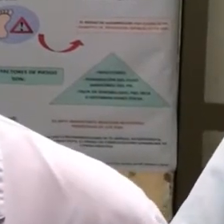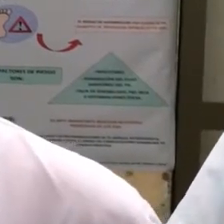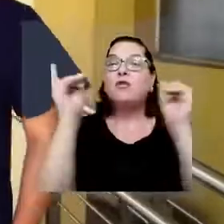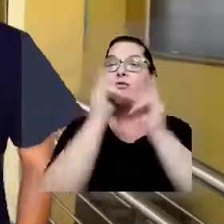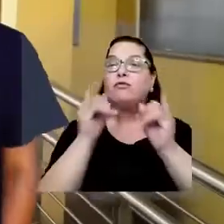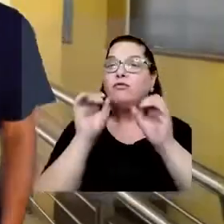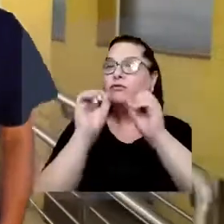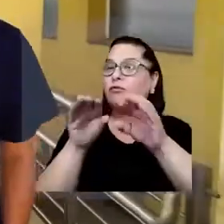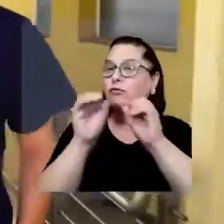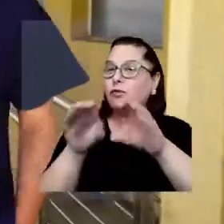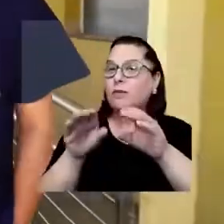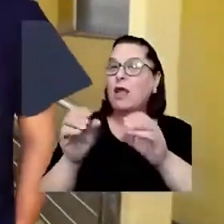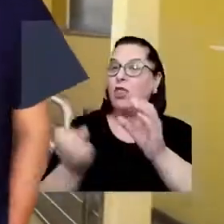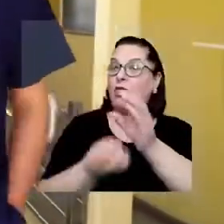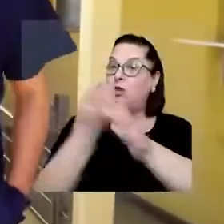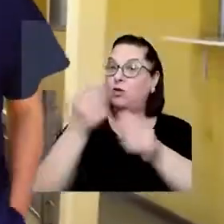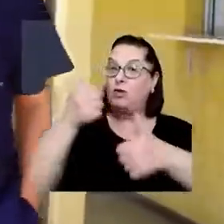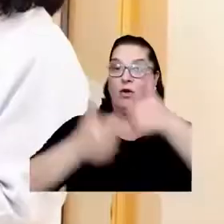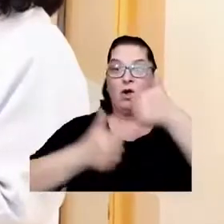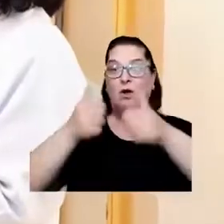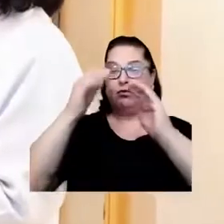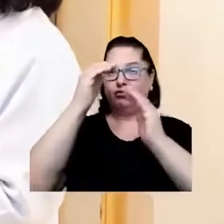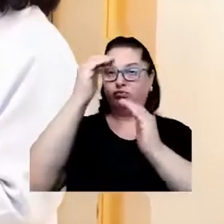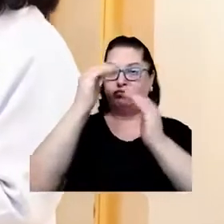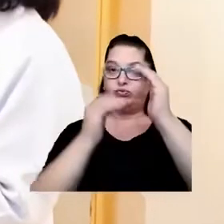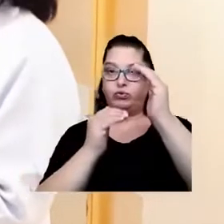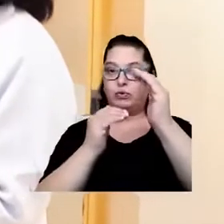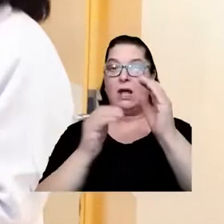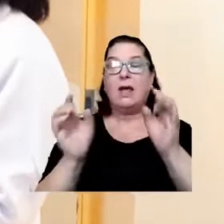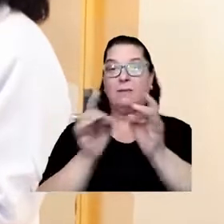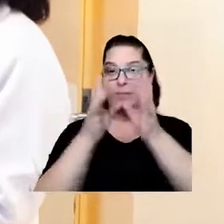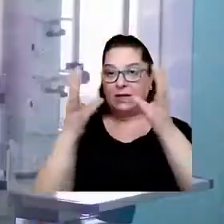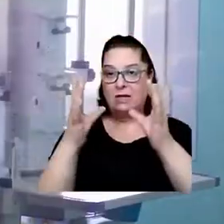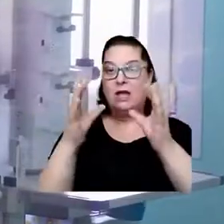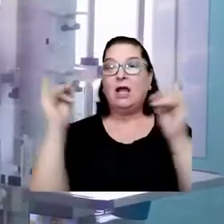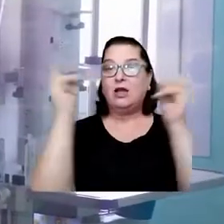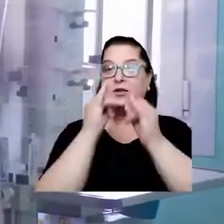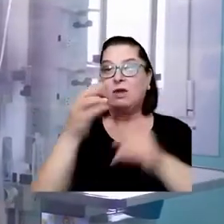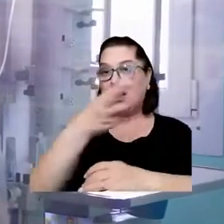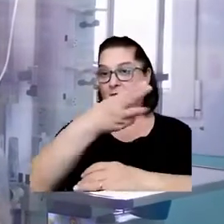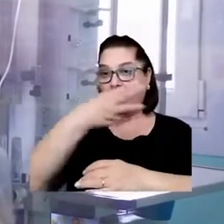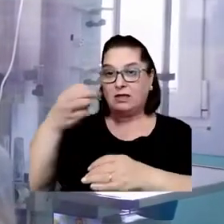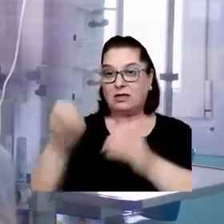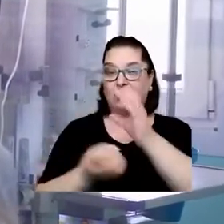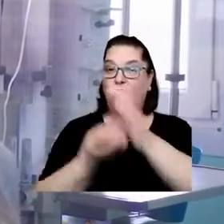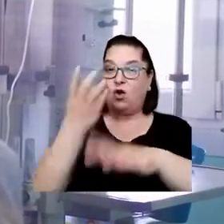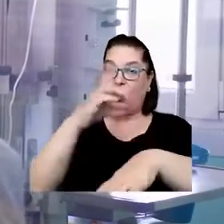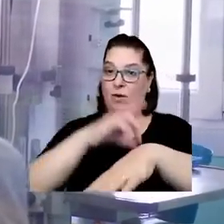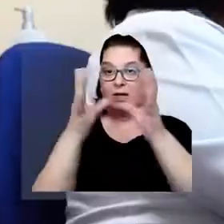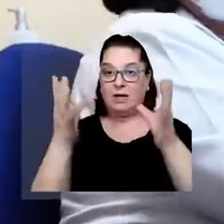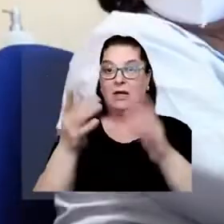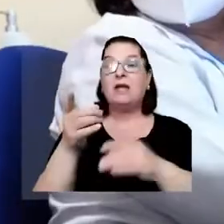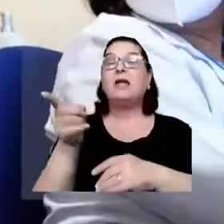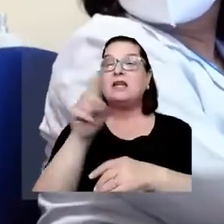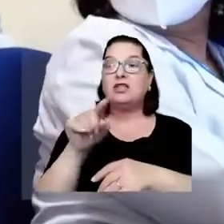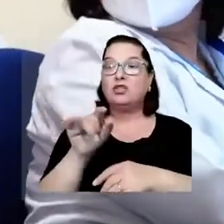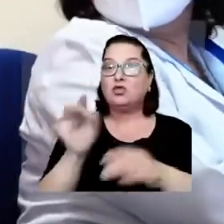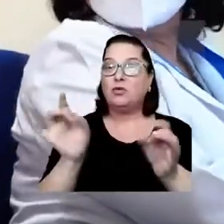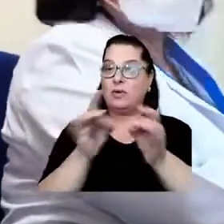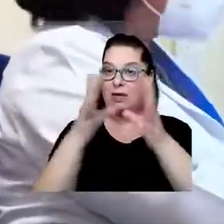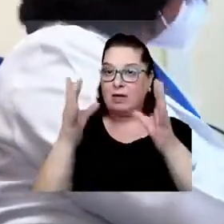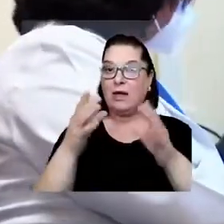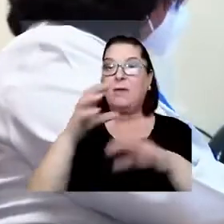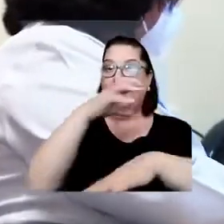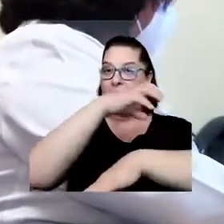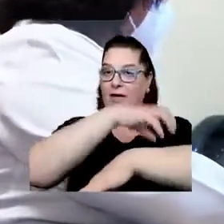establecimiento y becas maule cumplió a cabalidad su primera etapa por ello es que se visitó un médico formado en programa